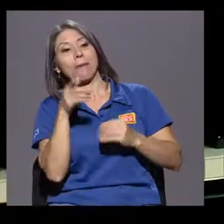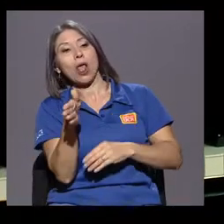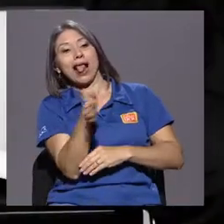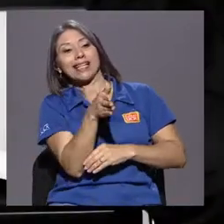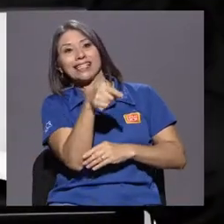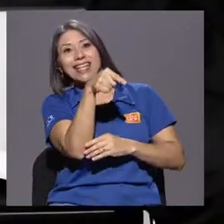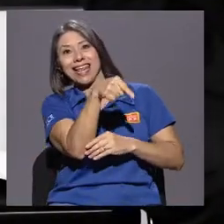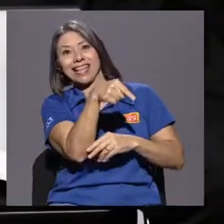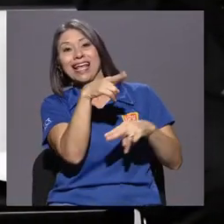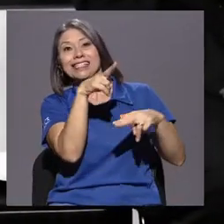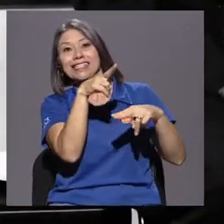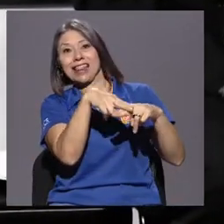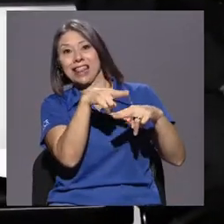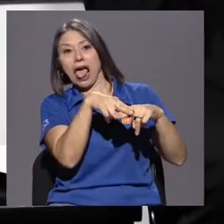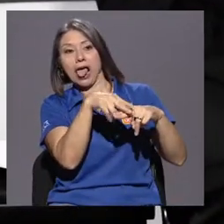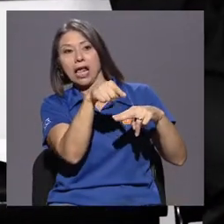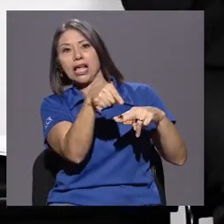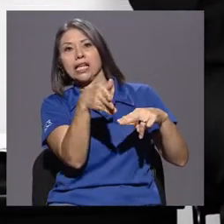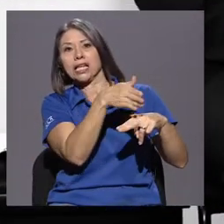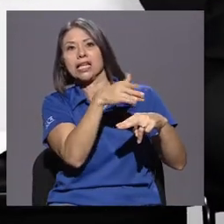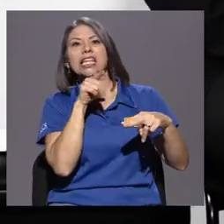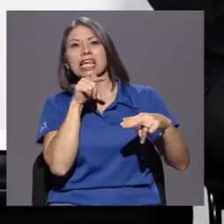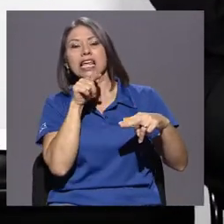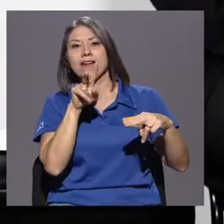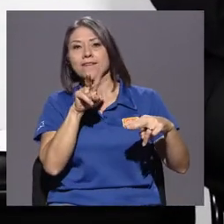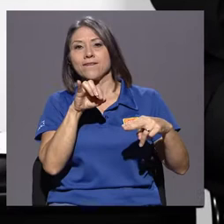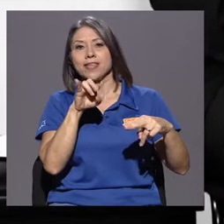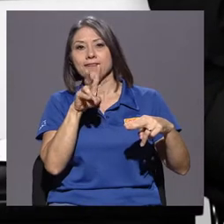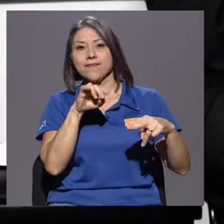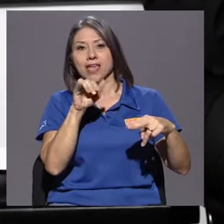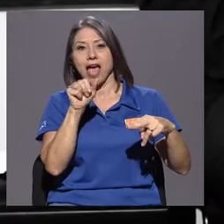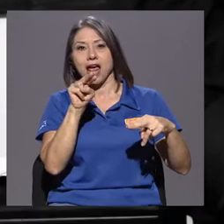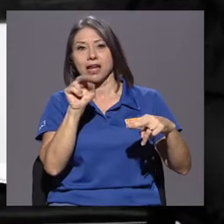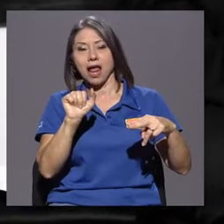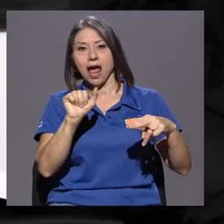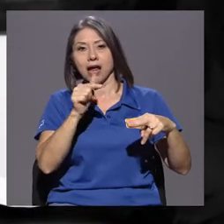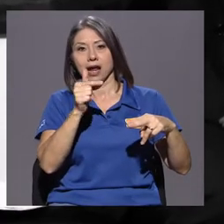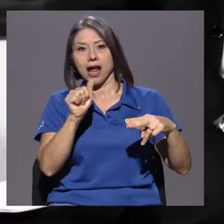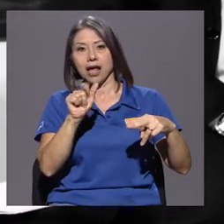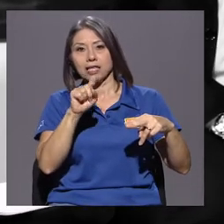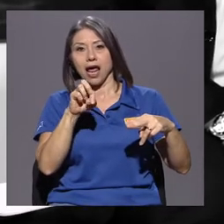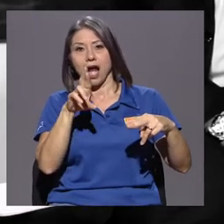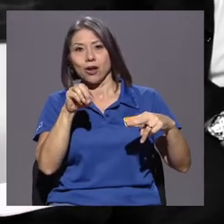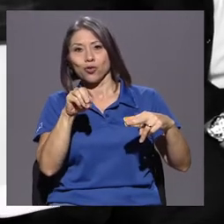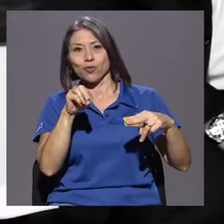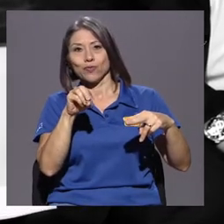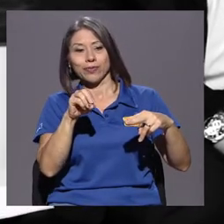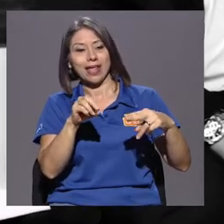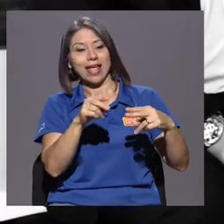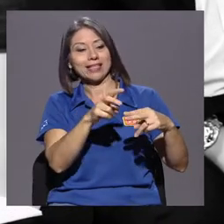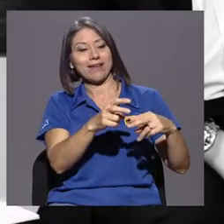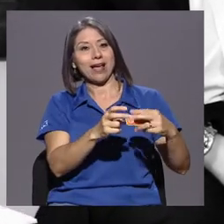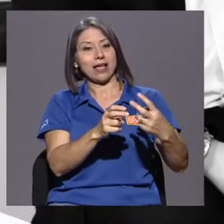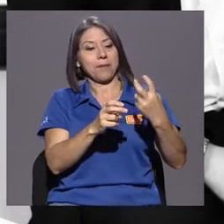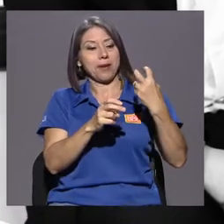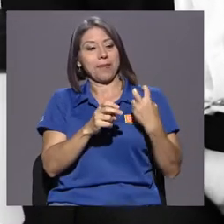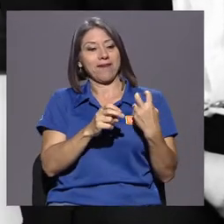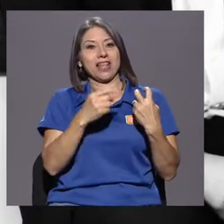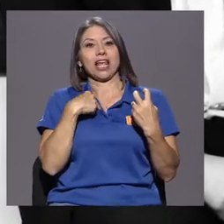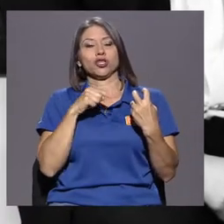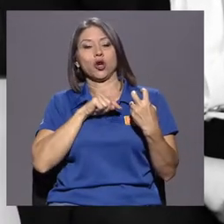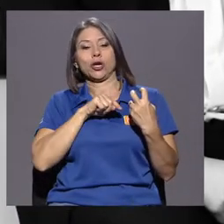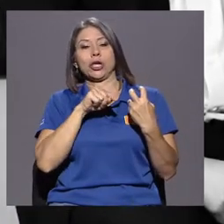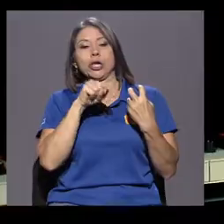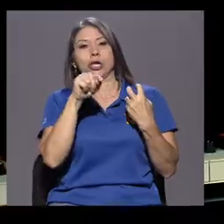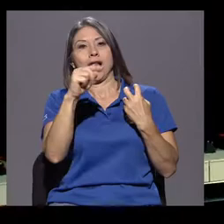con respecto a la entrada a la clase estaba vivían a gallardo en primera fila yo terminé sentándome al fondo de la clase ella estaba en